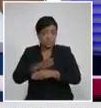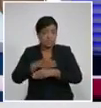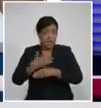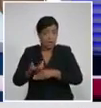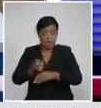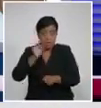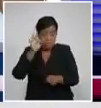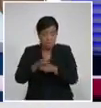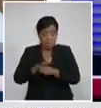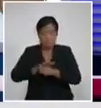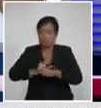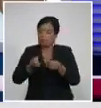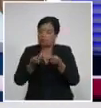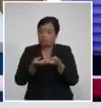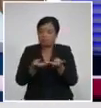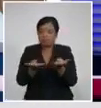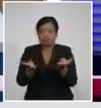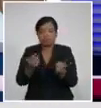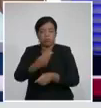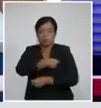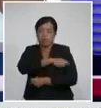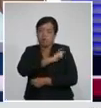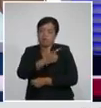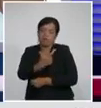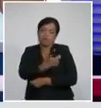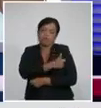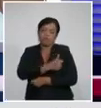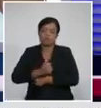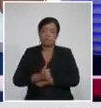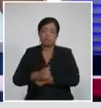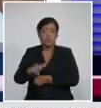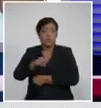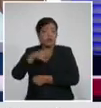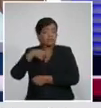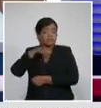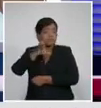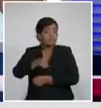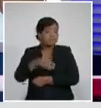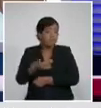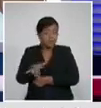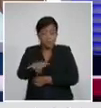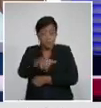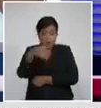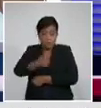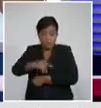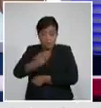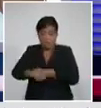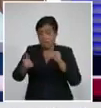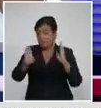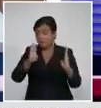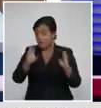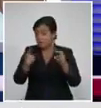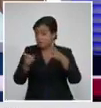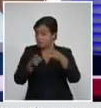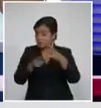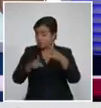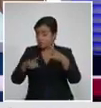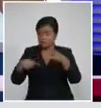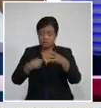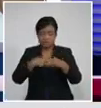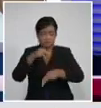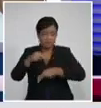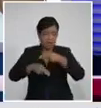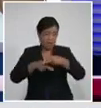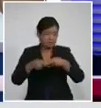vacunación. Debo decir también que en paralelo a estos ensayos clínicos fase 3 se está haciendo, ya